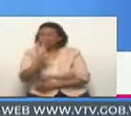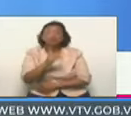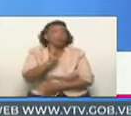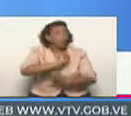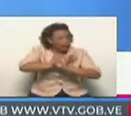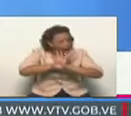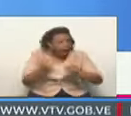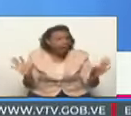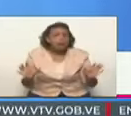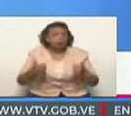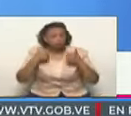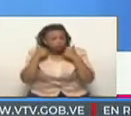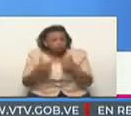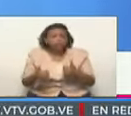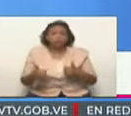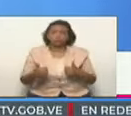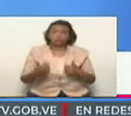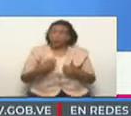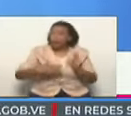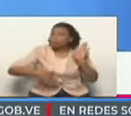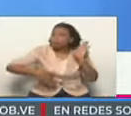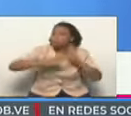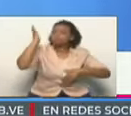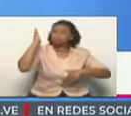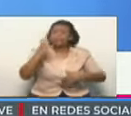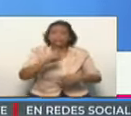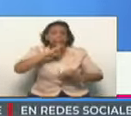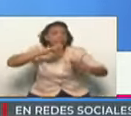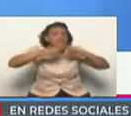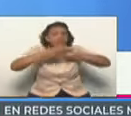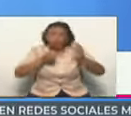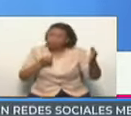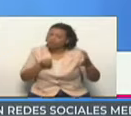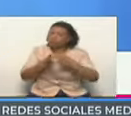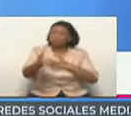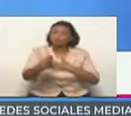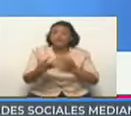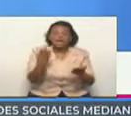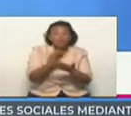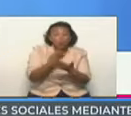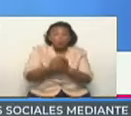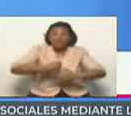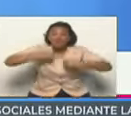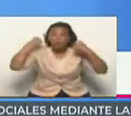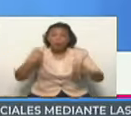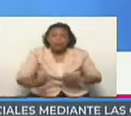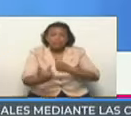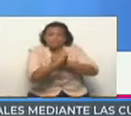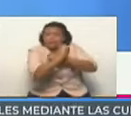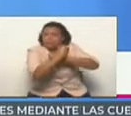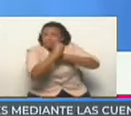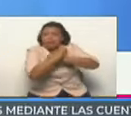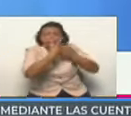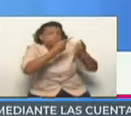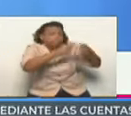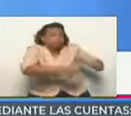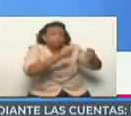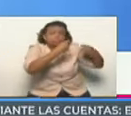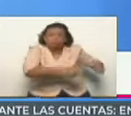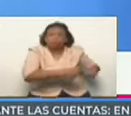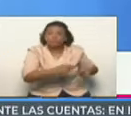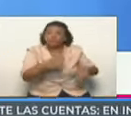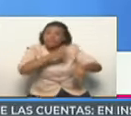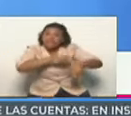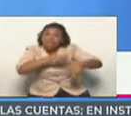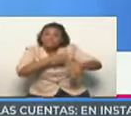claros, superando las distorsiones de una guerra económica brutal, que cada cierto